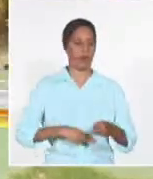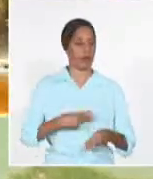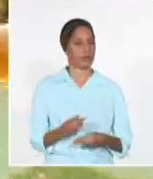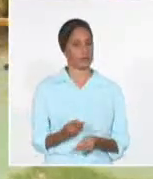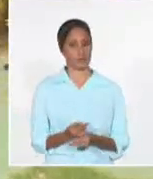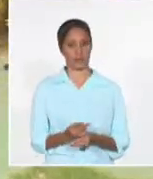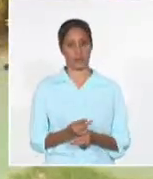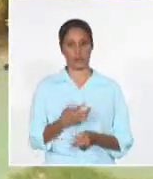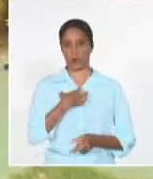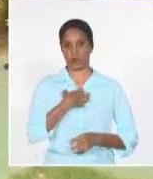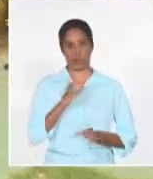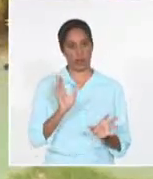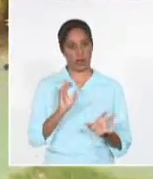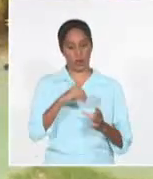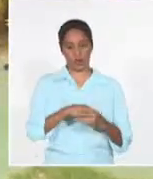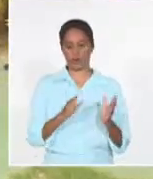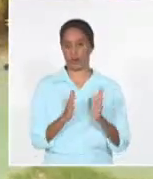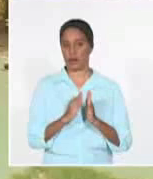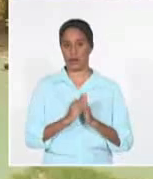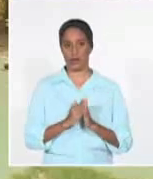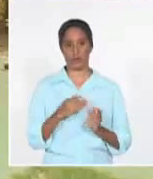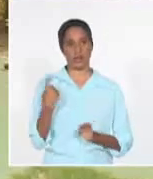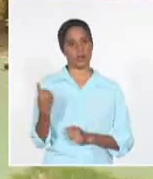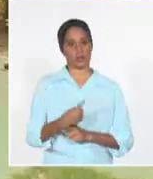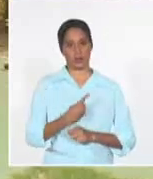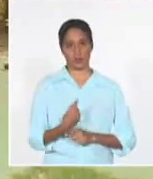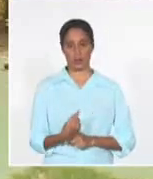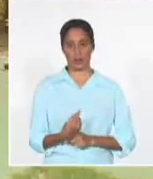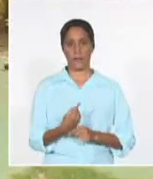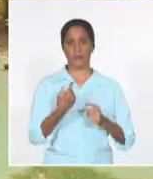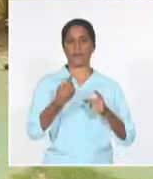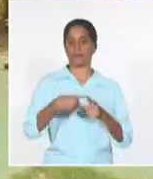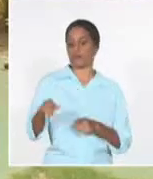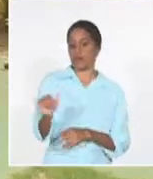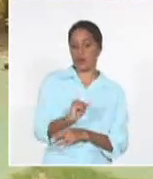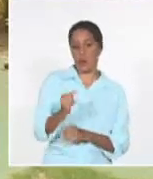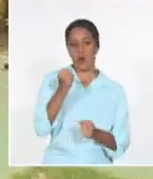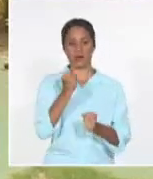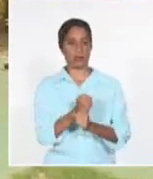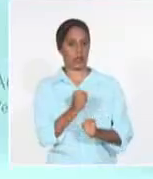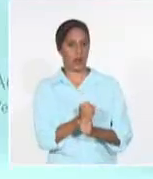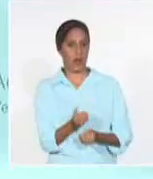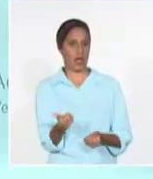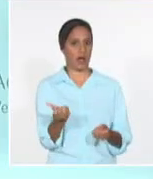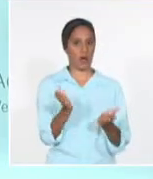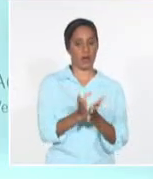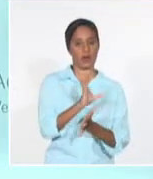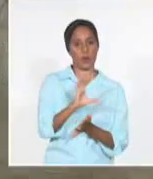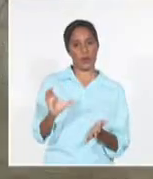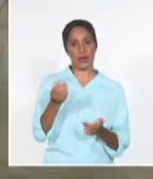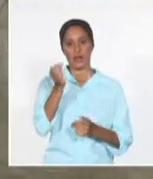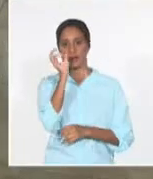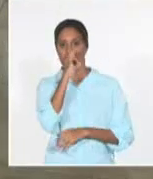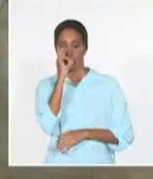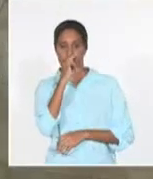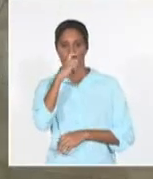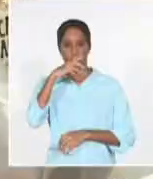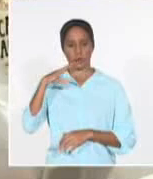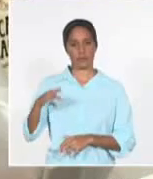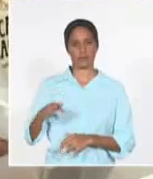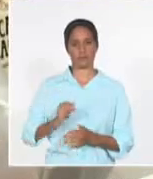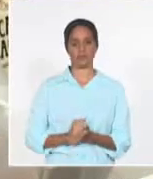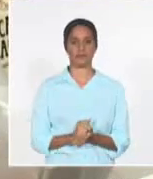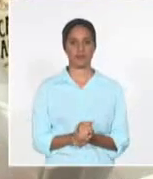solamente en nuestras casas, en nuestros comedores, en nuestro círculo, en nuestras escuelas. La preservación de la cocina cubana transita